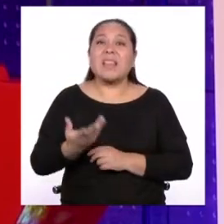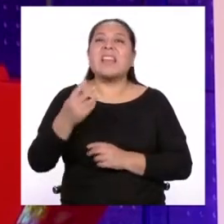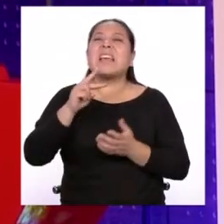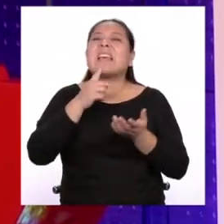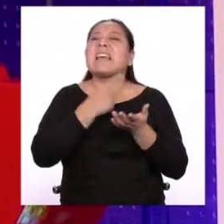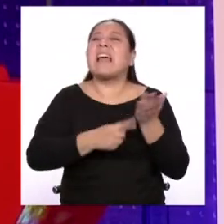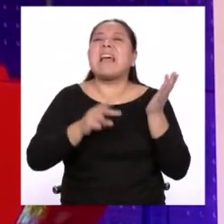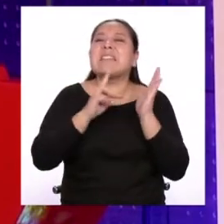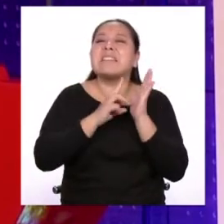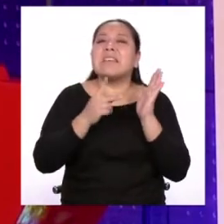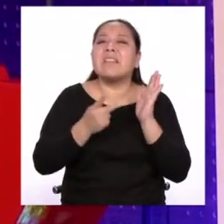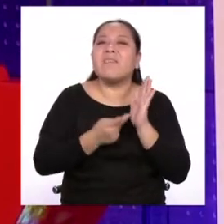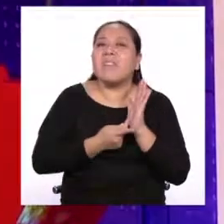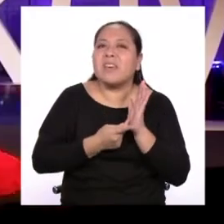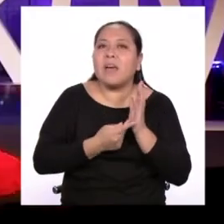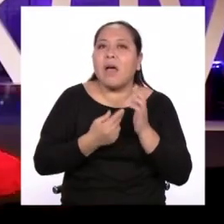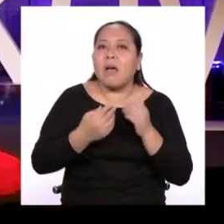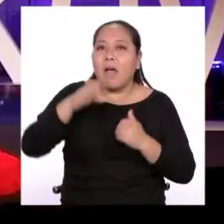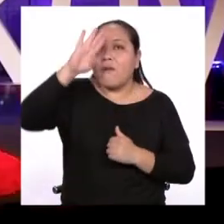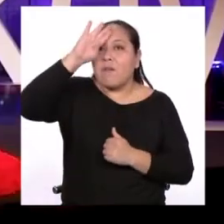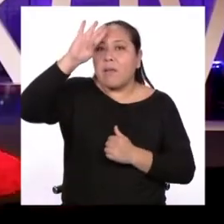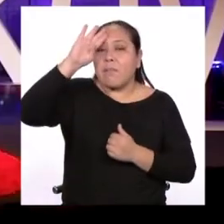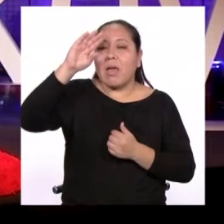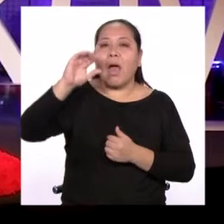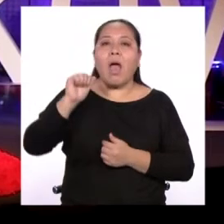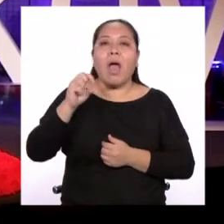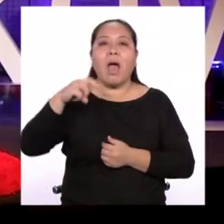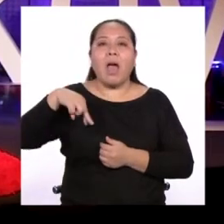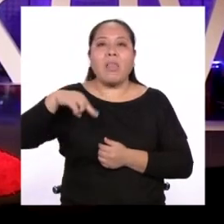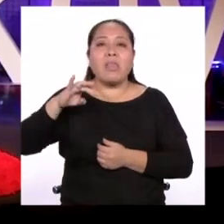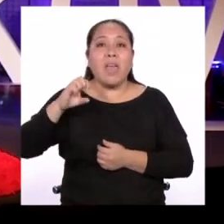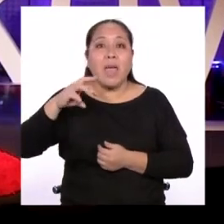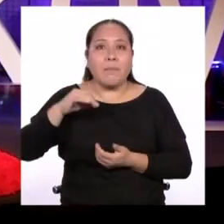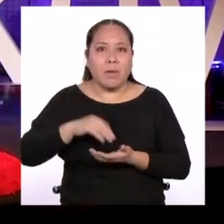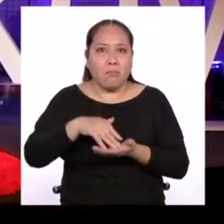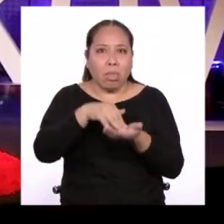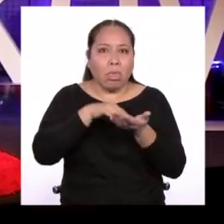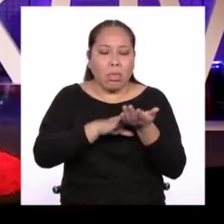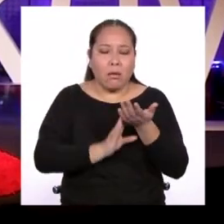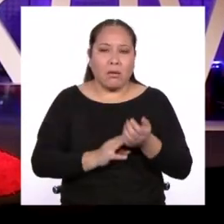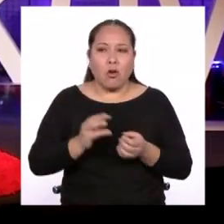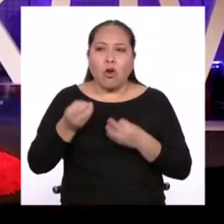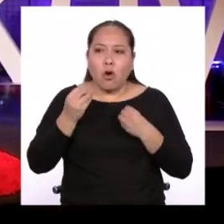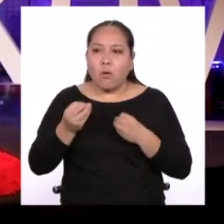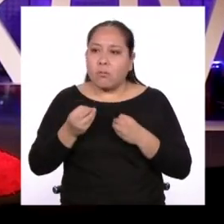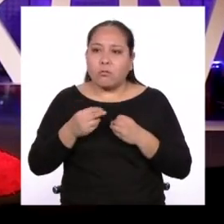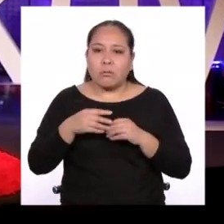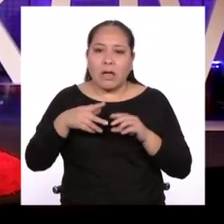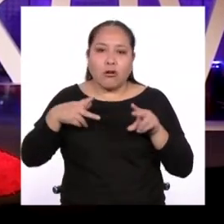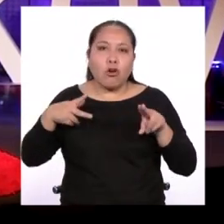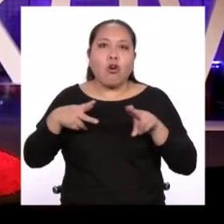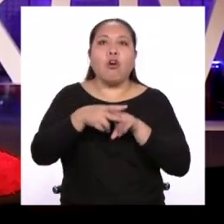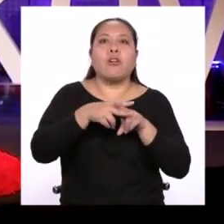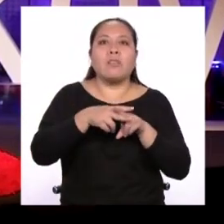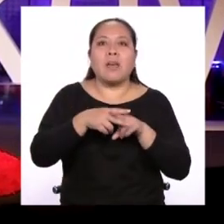significa tener anemia. Cómo la anemia mata sus sueños de desarrollo,